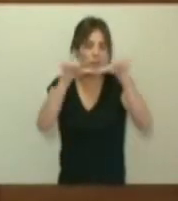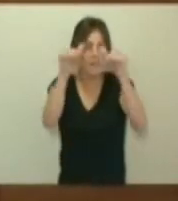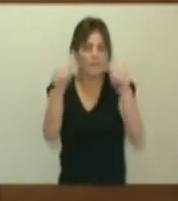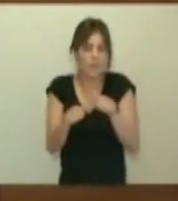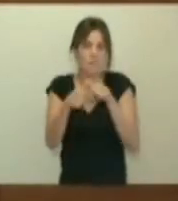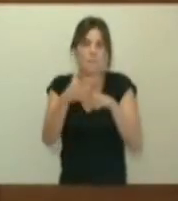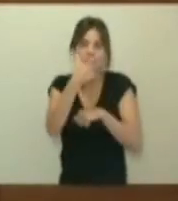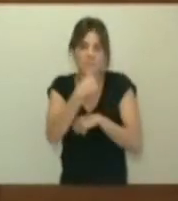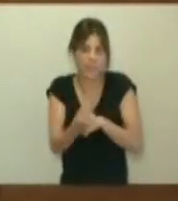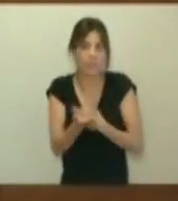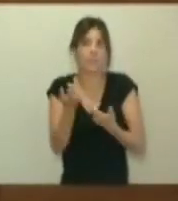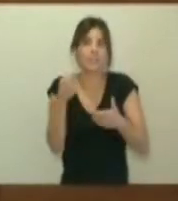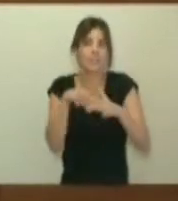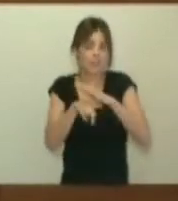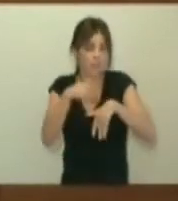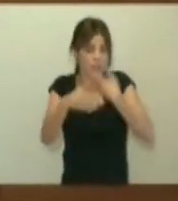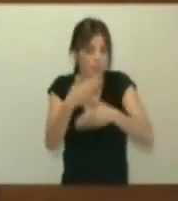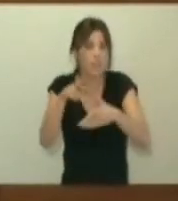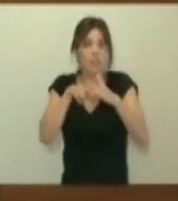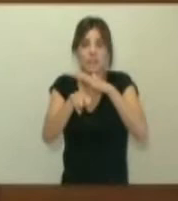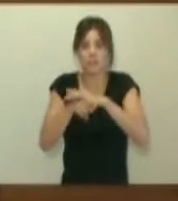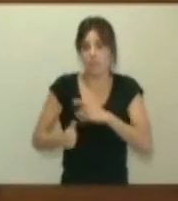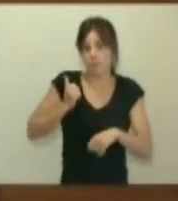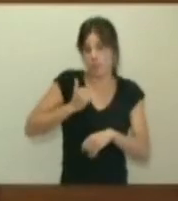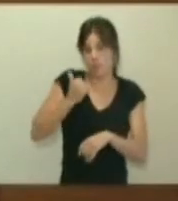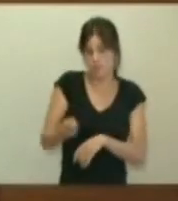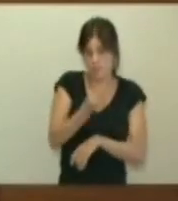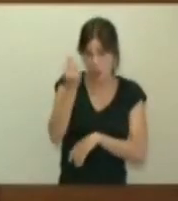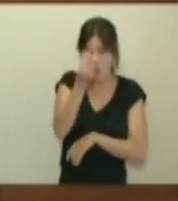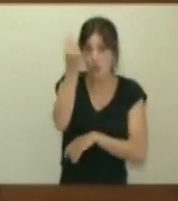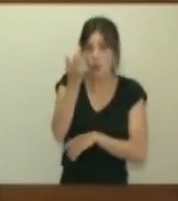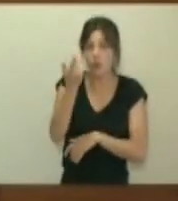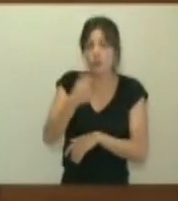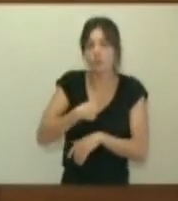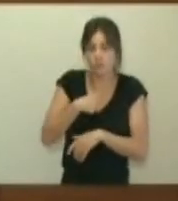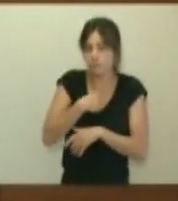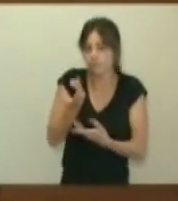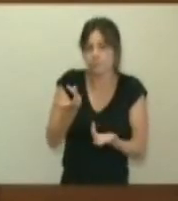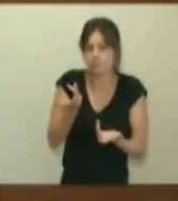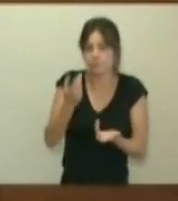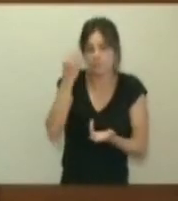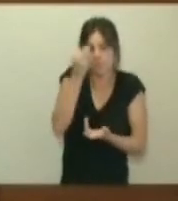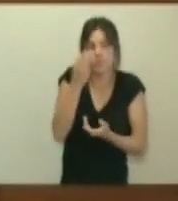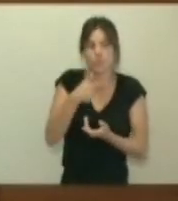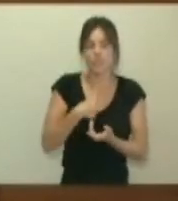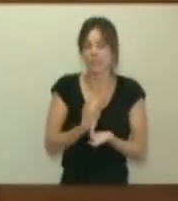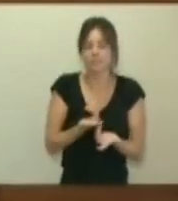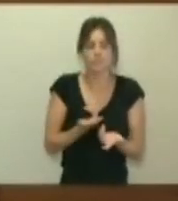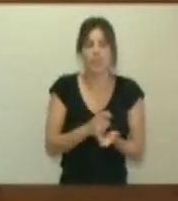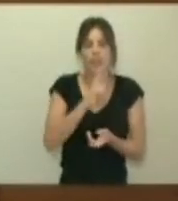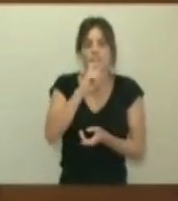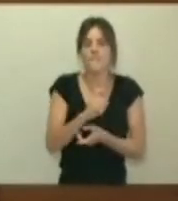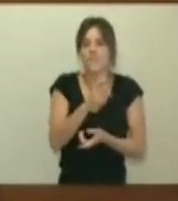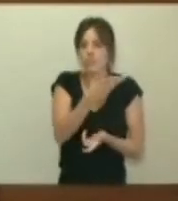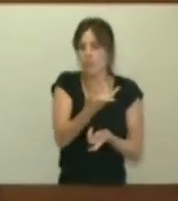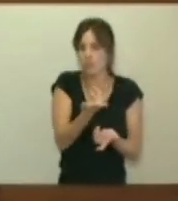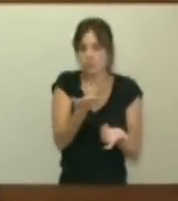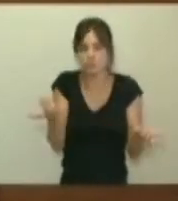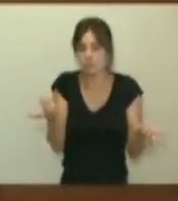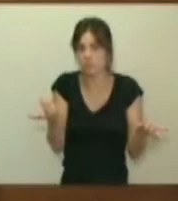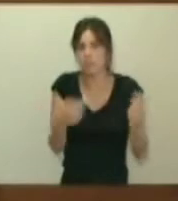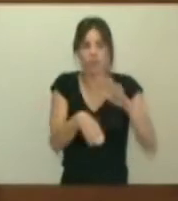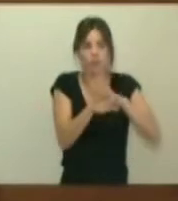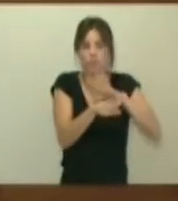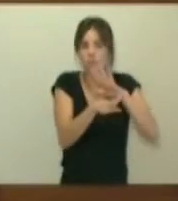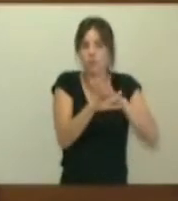administrativa y de aprovechamiento de los recursos de la Administración pública, resulta difícilmente justificable tratar de abogar por la